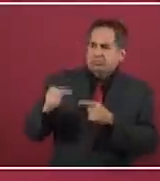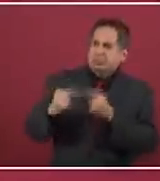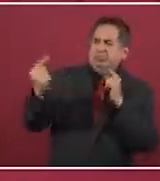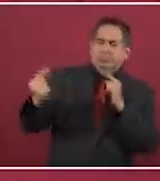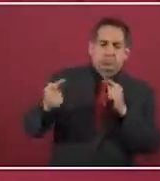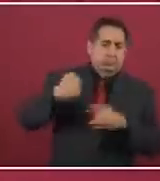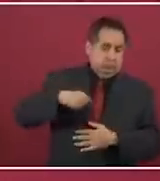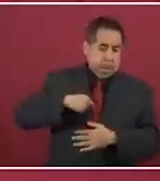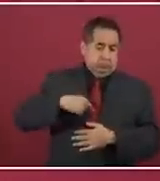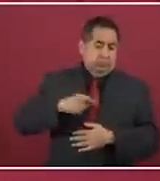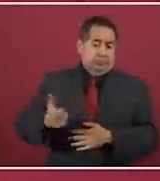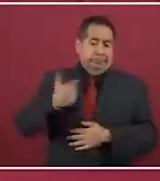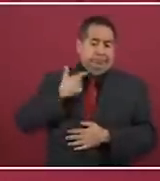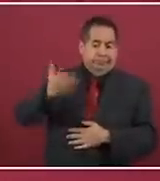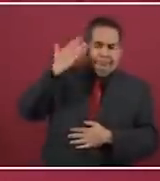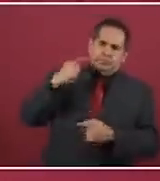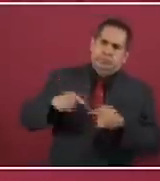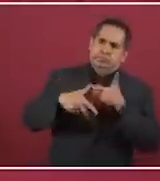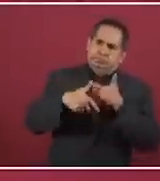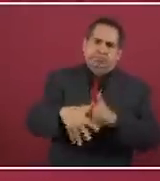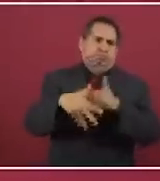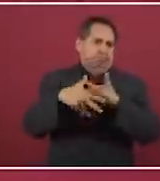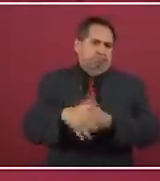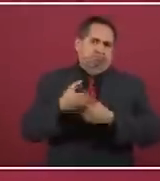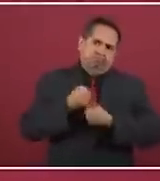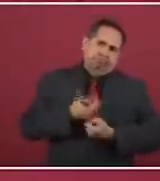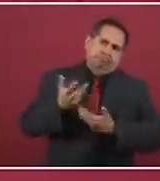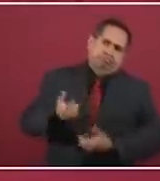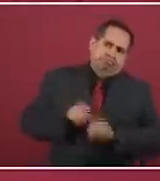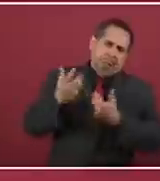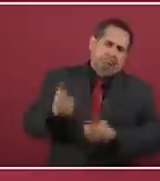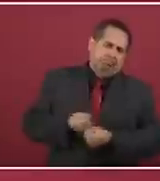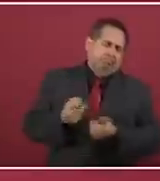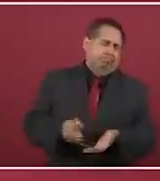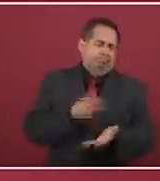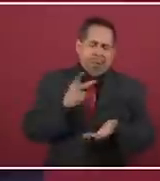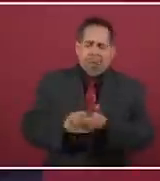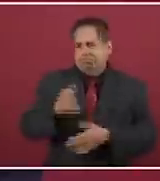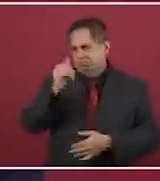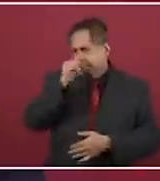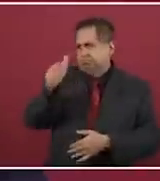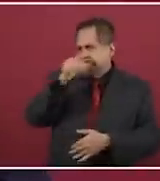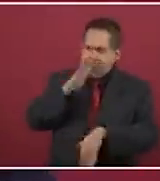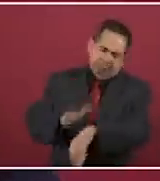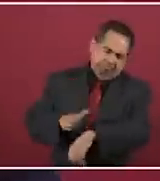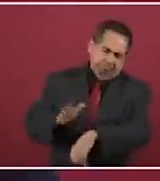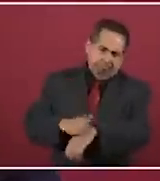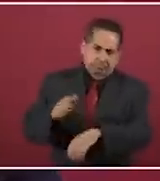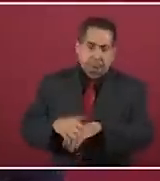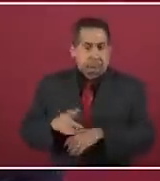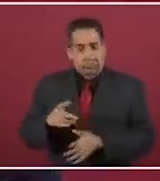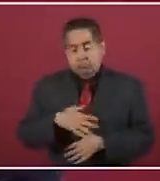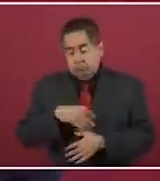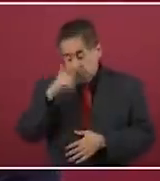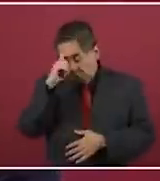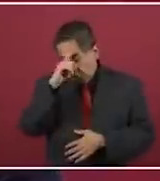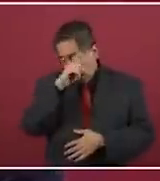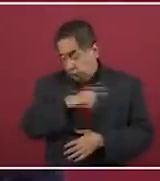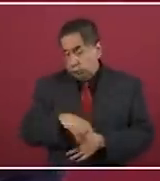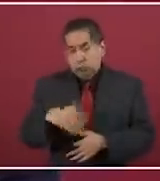cientos, miles de marchas de protesta. Nos costó